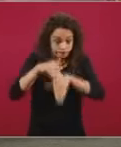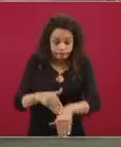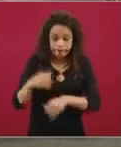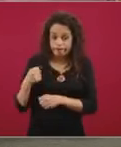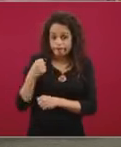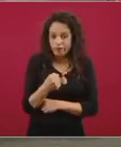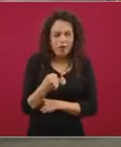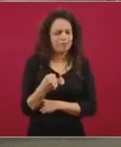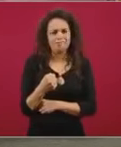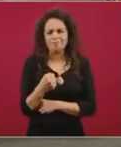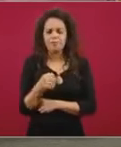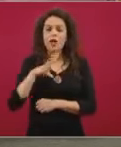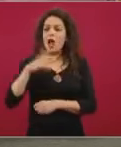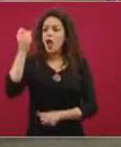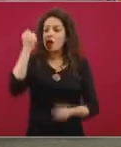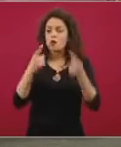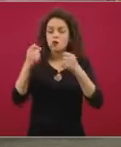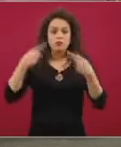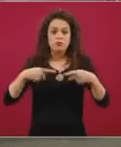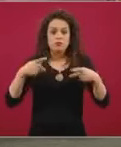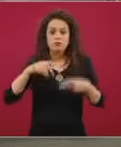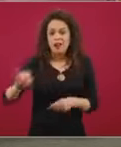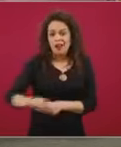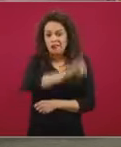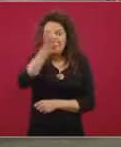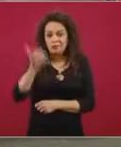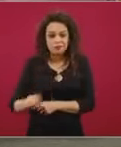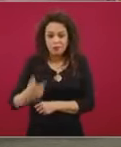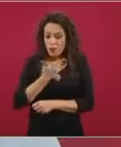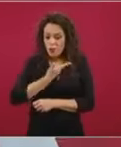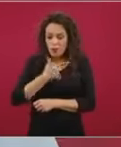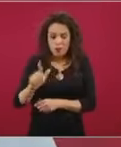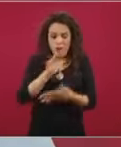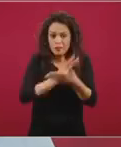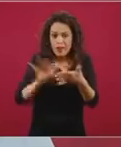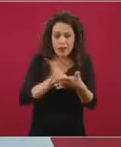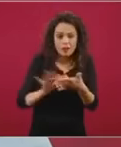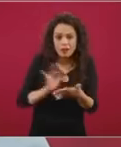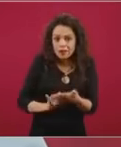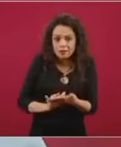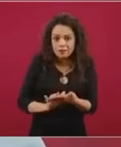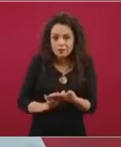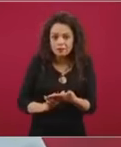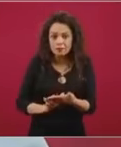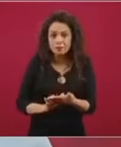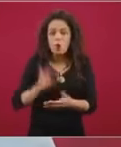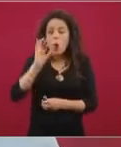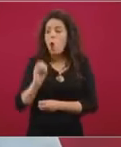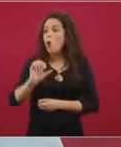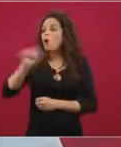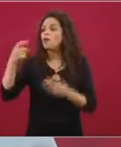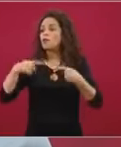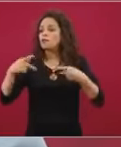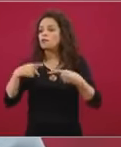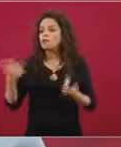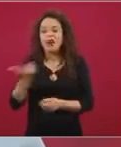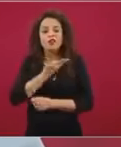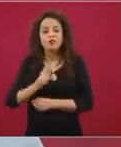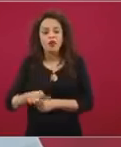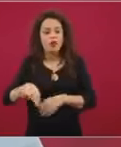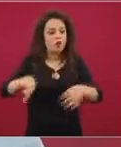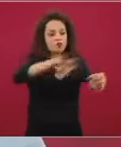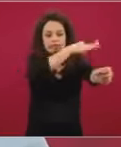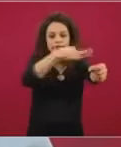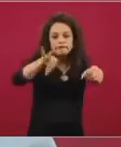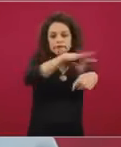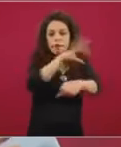gustar leer, y enhorabuena. A lo mejor a todo mundo no le va a gustar tocar el violín o pintar o tocar